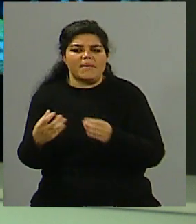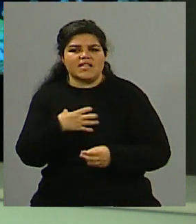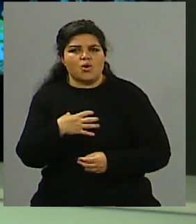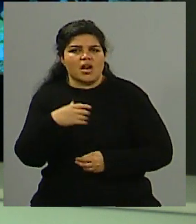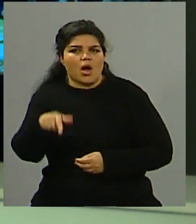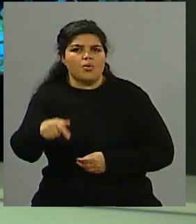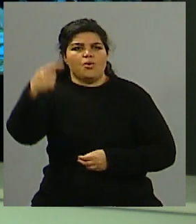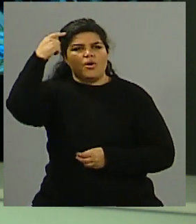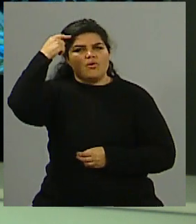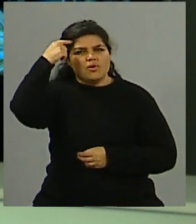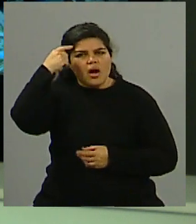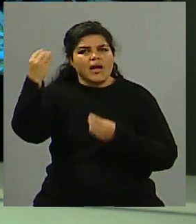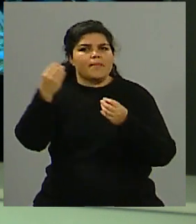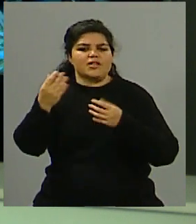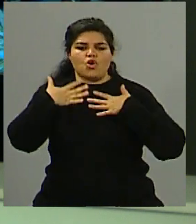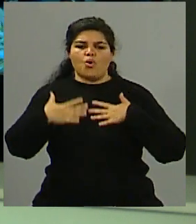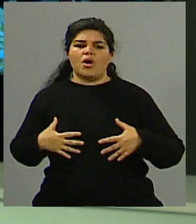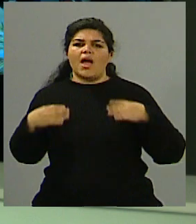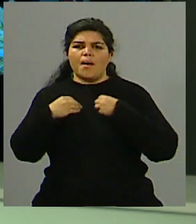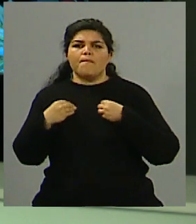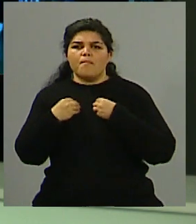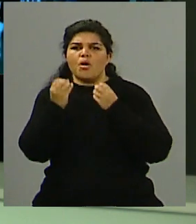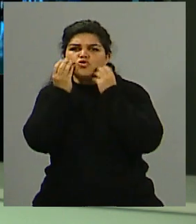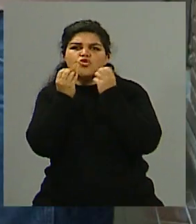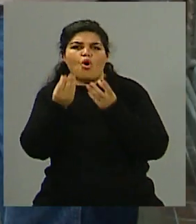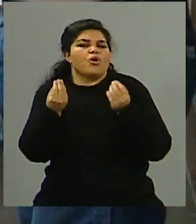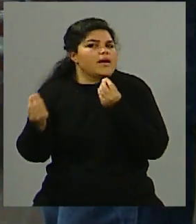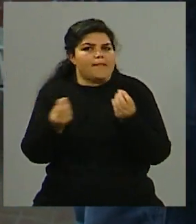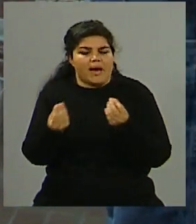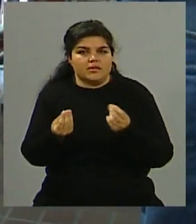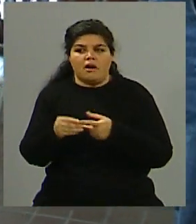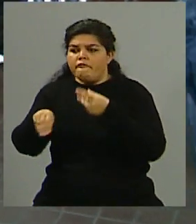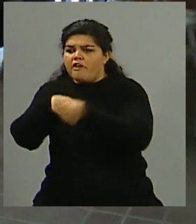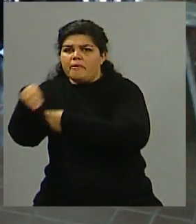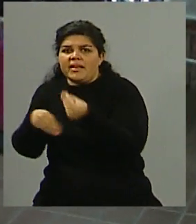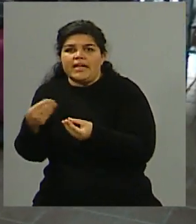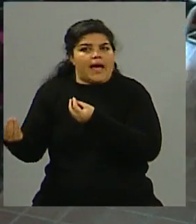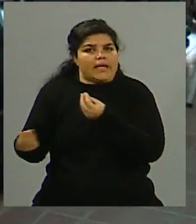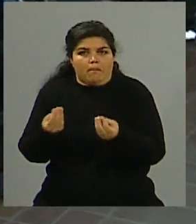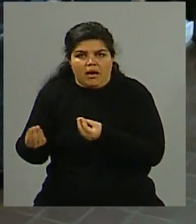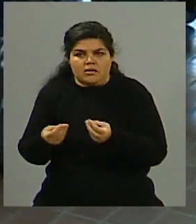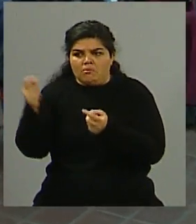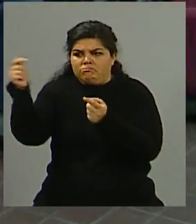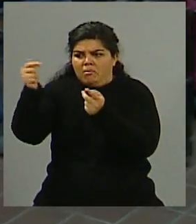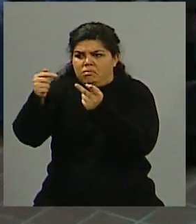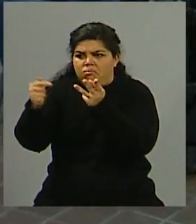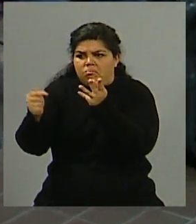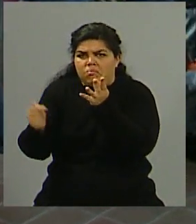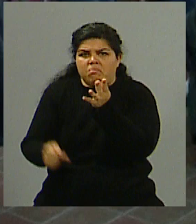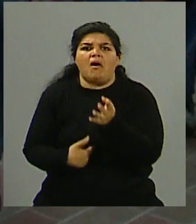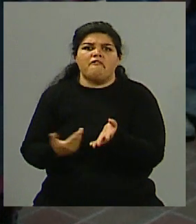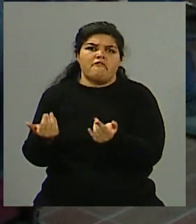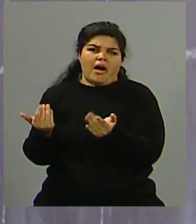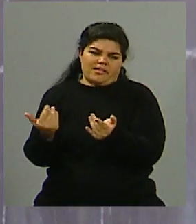pasó con las instituciones. Está claro que nos cambió a todos, o sea, no hay duda de